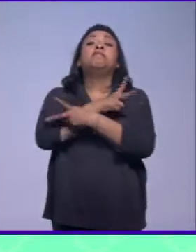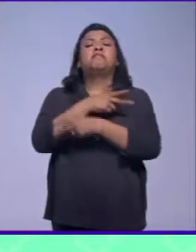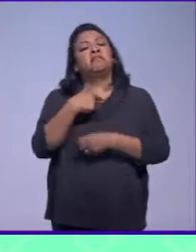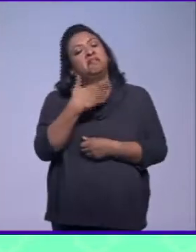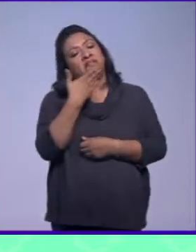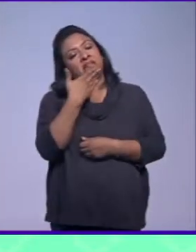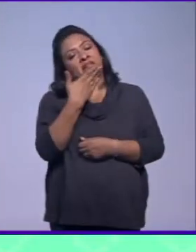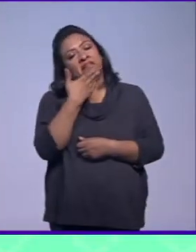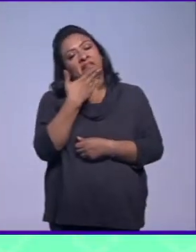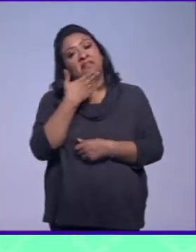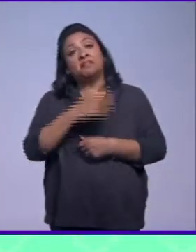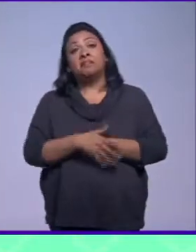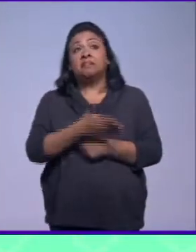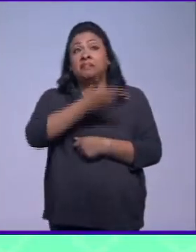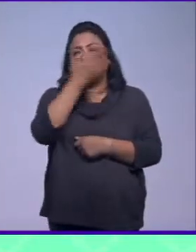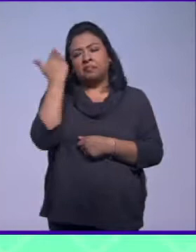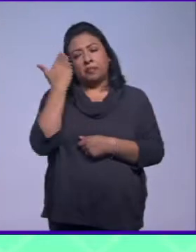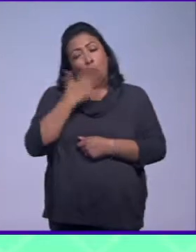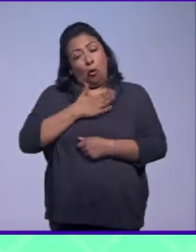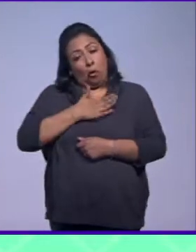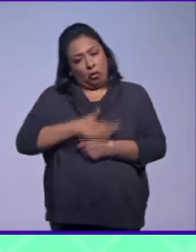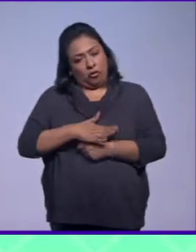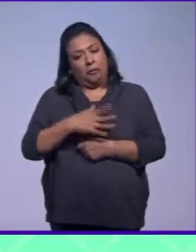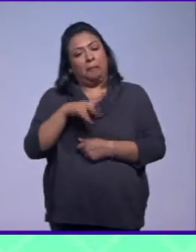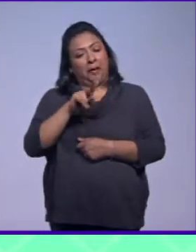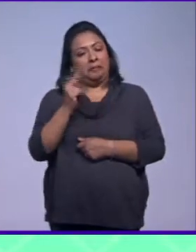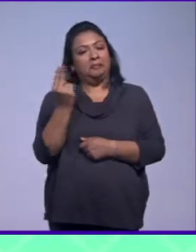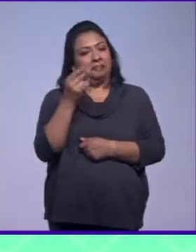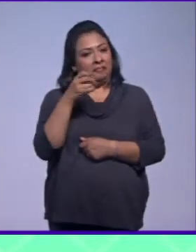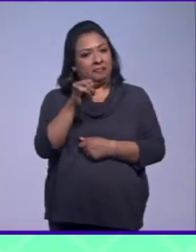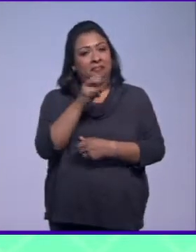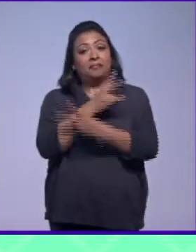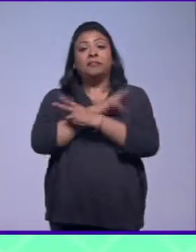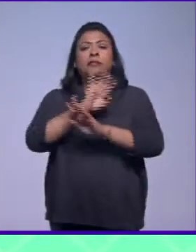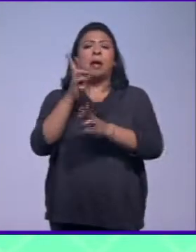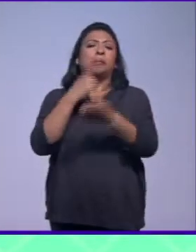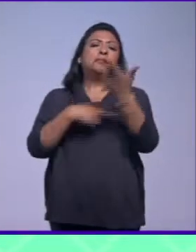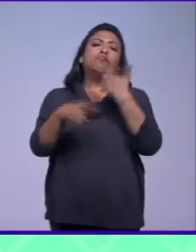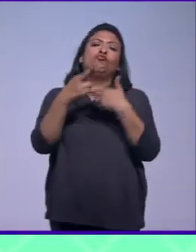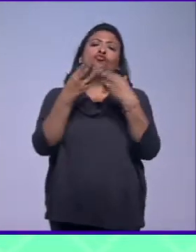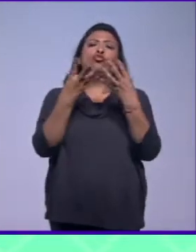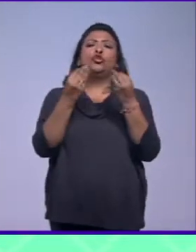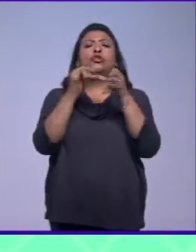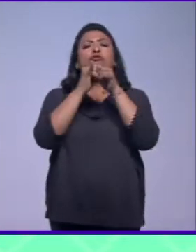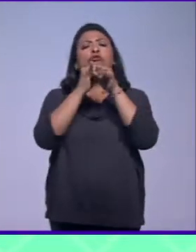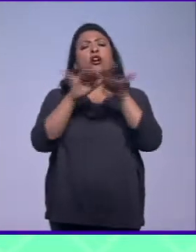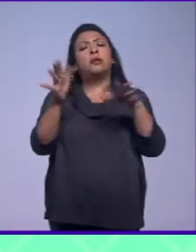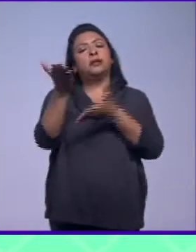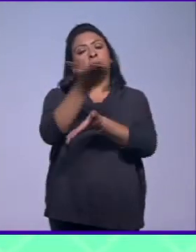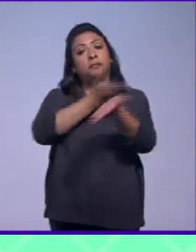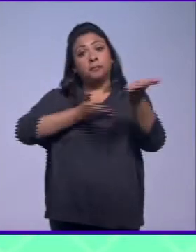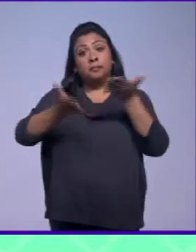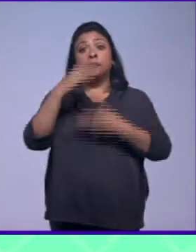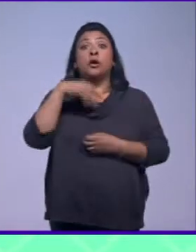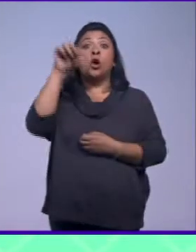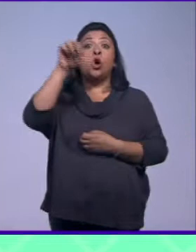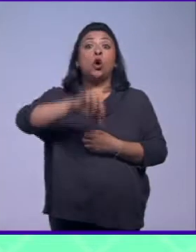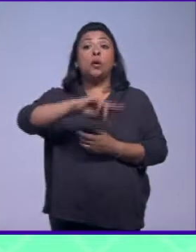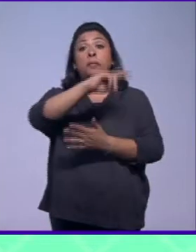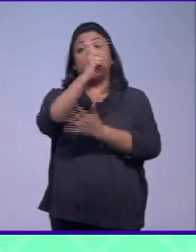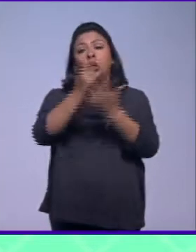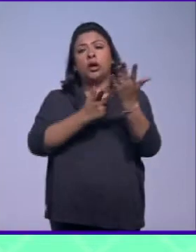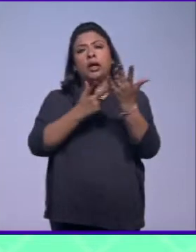muy bien afortunadamente no sé si merecidas pero sin necesarias ya estamos aquí de regreso y con mucha mucha información que compartirles hoy un programa